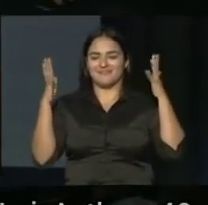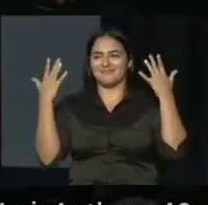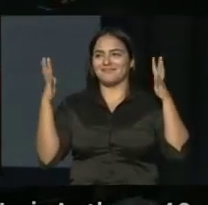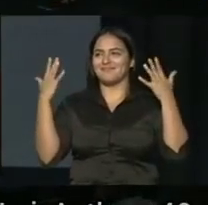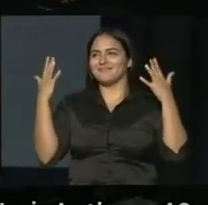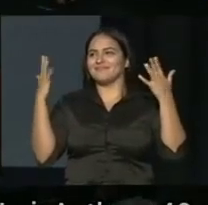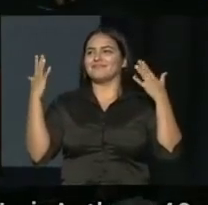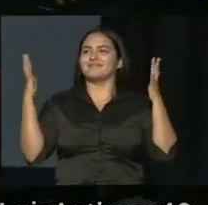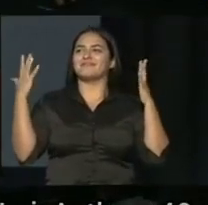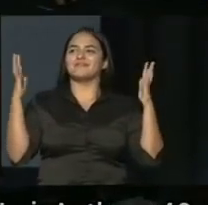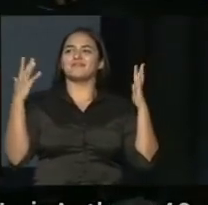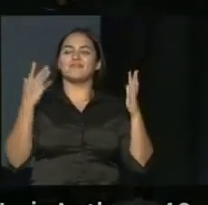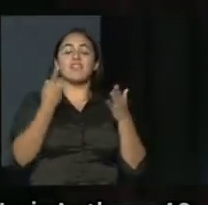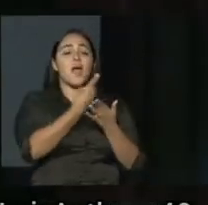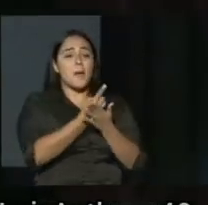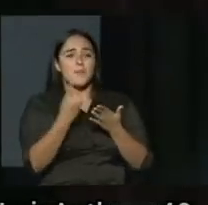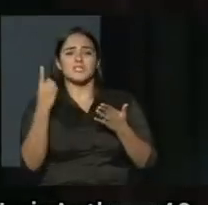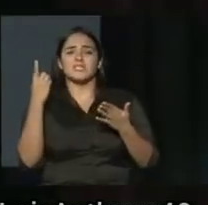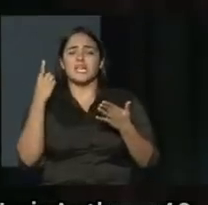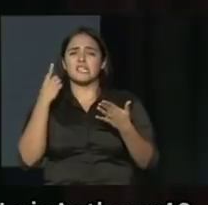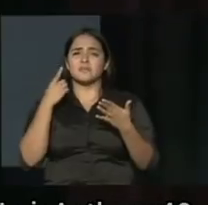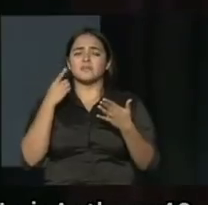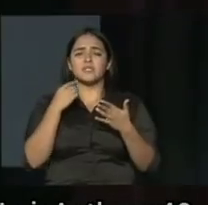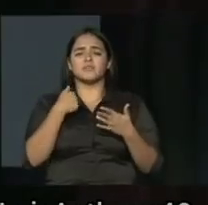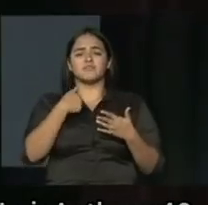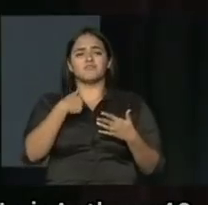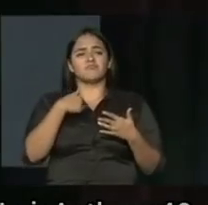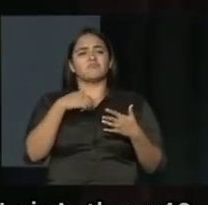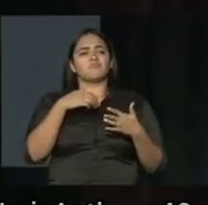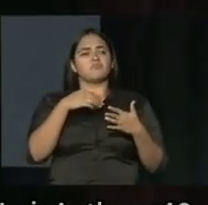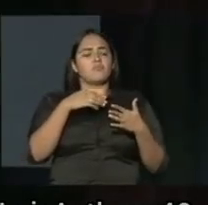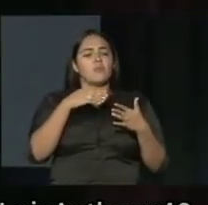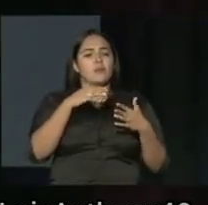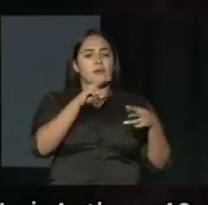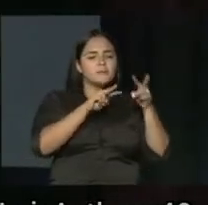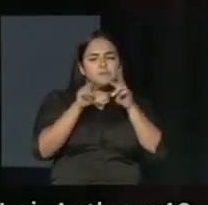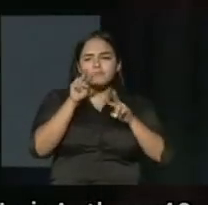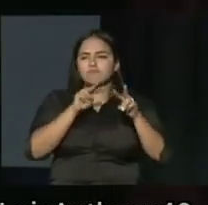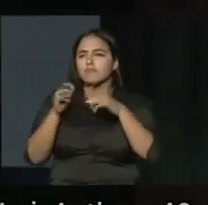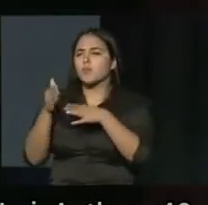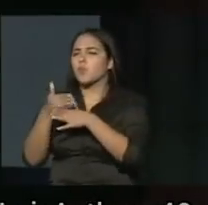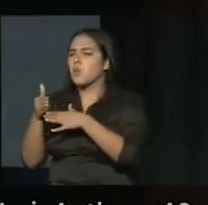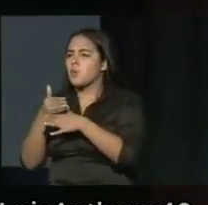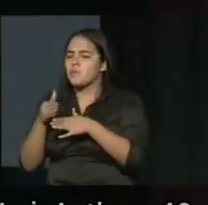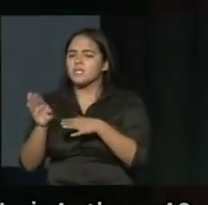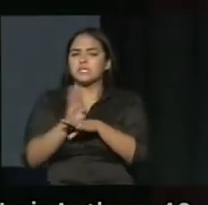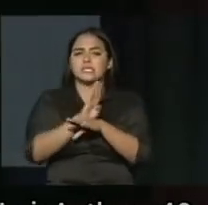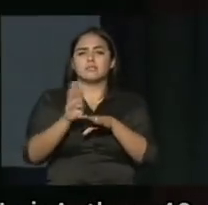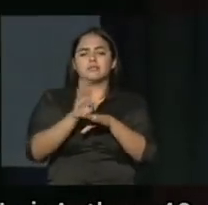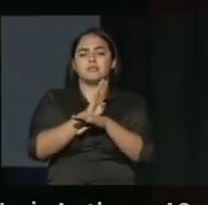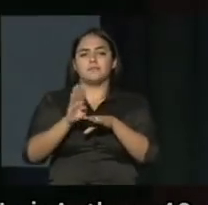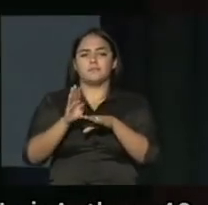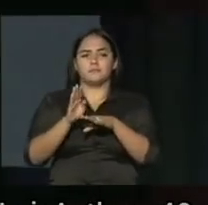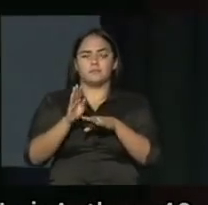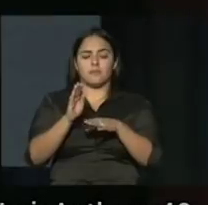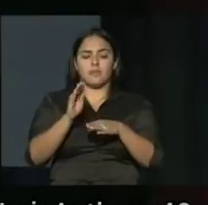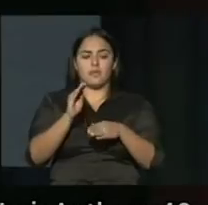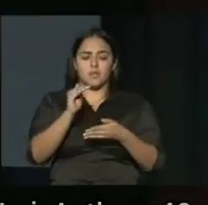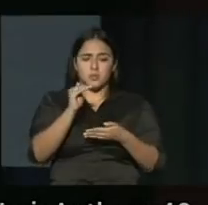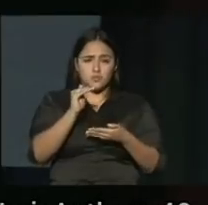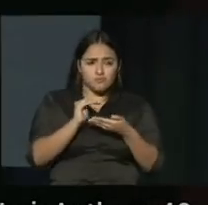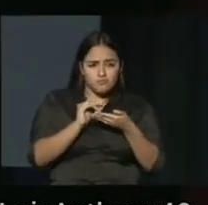En estas pasadas semanas he compartido con cientos de pequeños y medianos comerciantes por